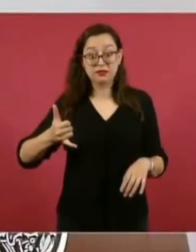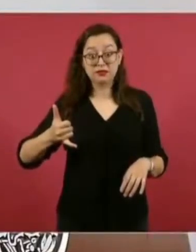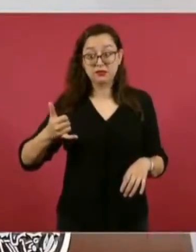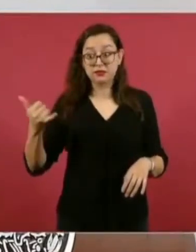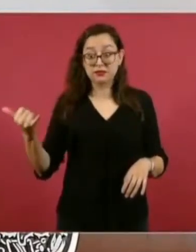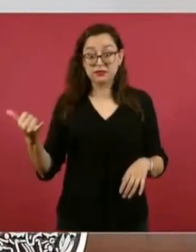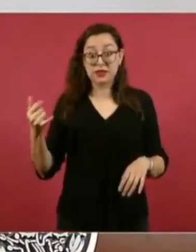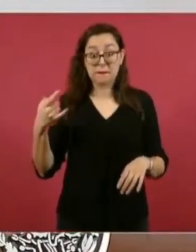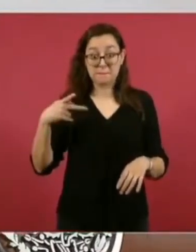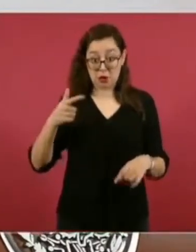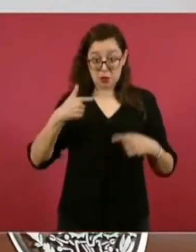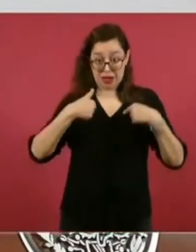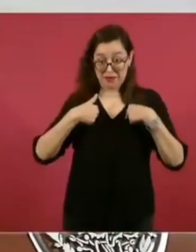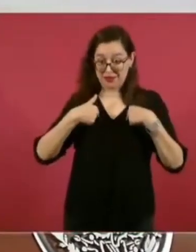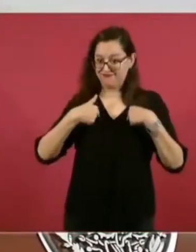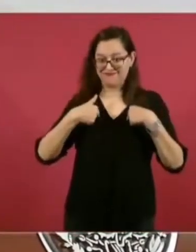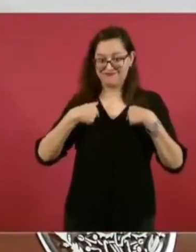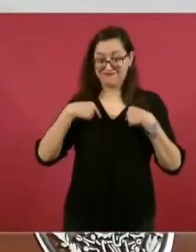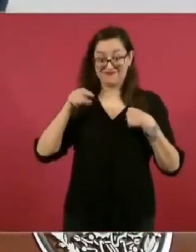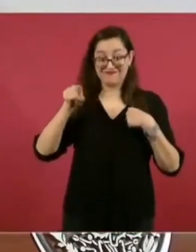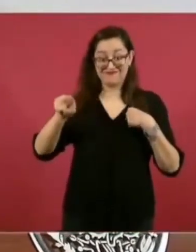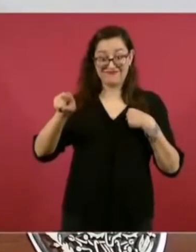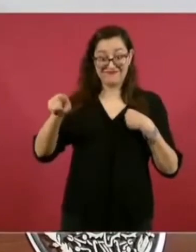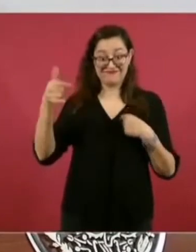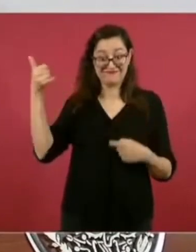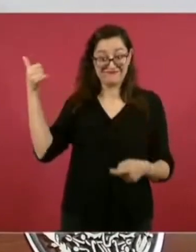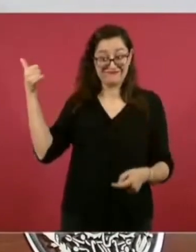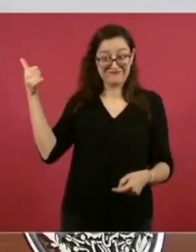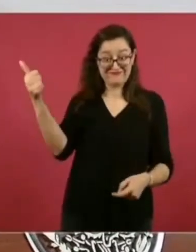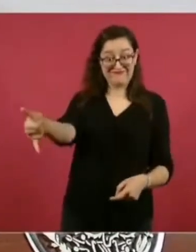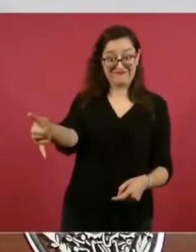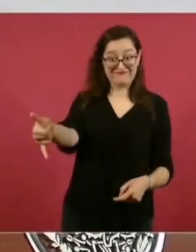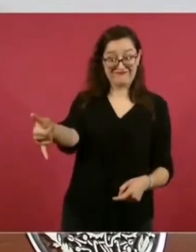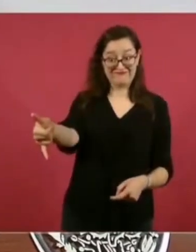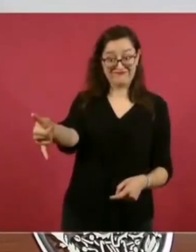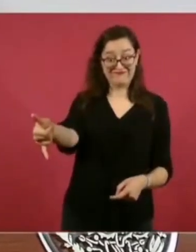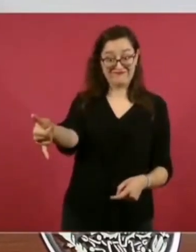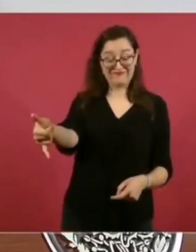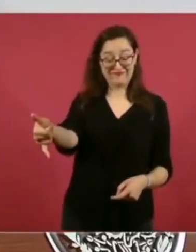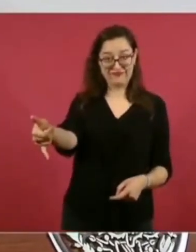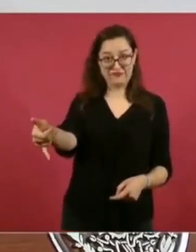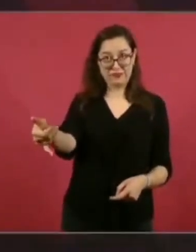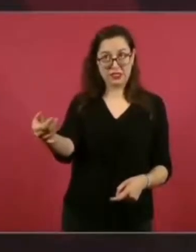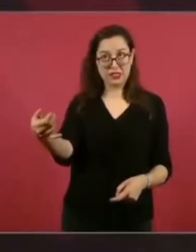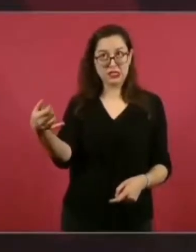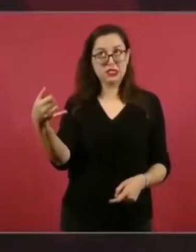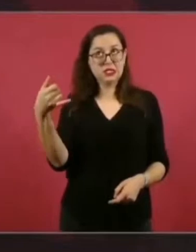Le entra una llamada, me imagino que de los directivos, ¿no?